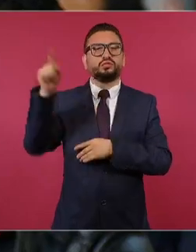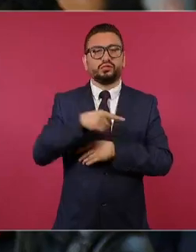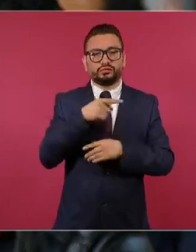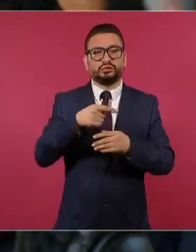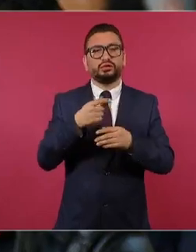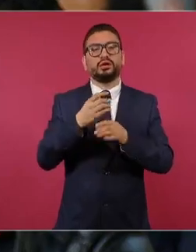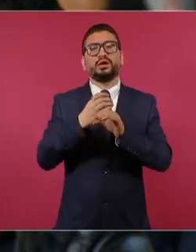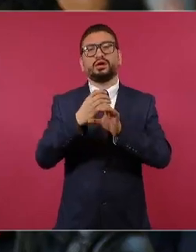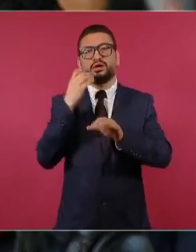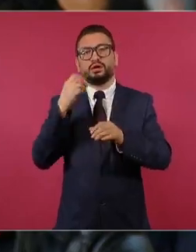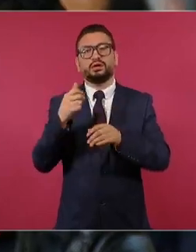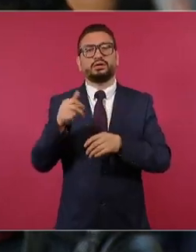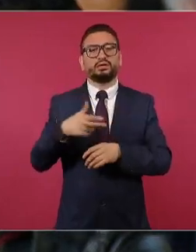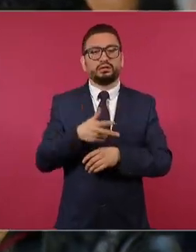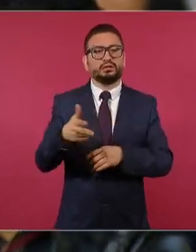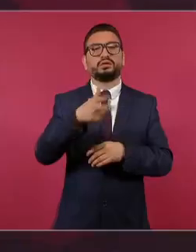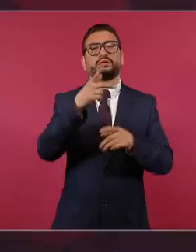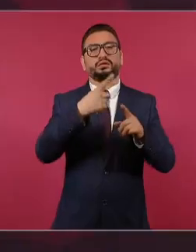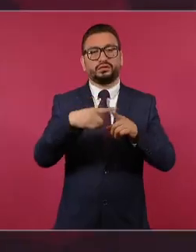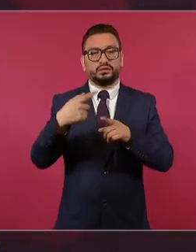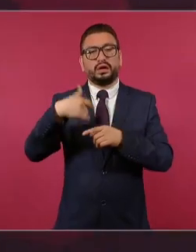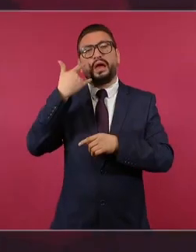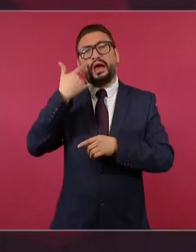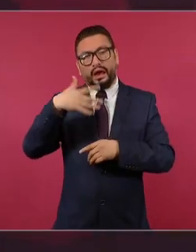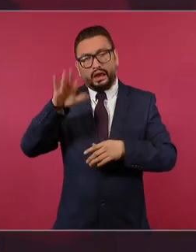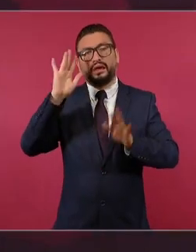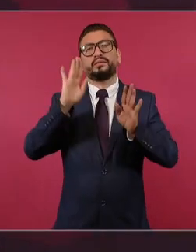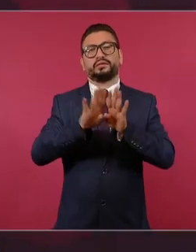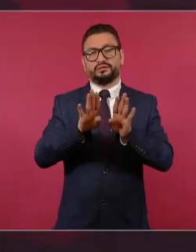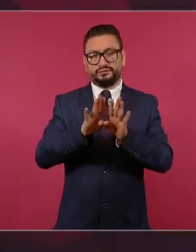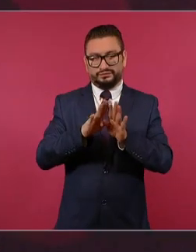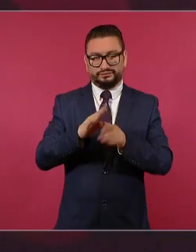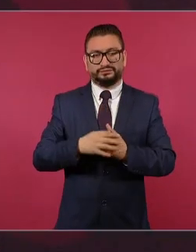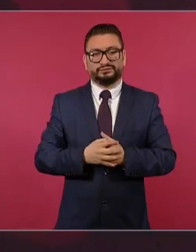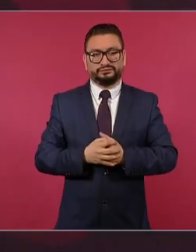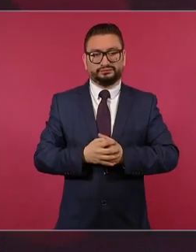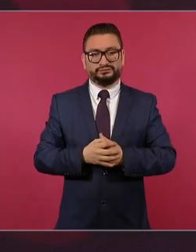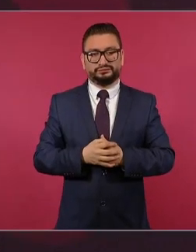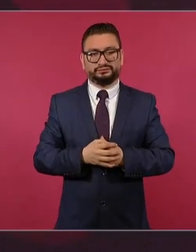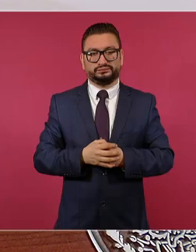tierra también podrían tomarle fotos, ¿no? Ya, vamos a ver.